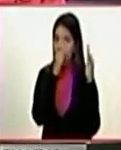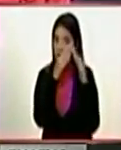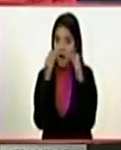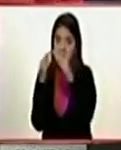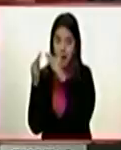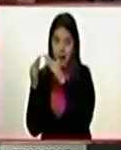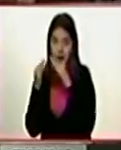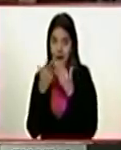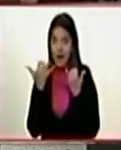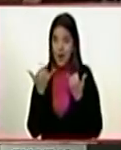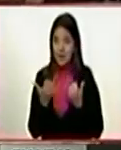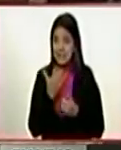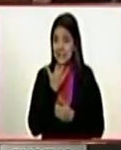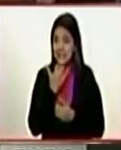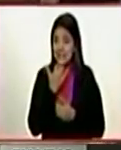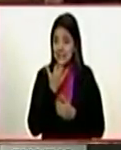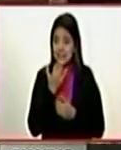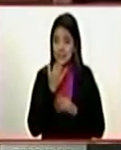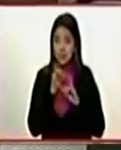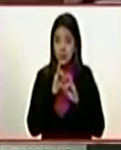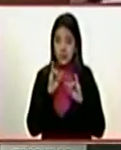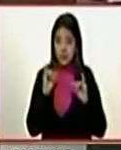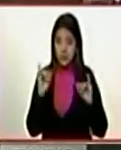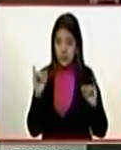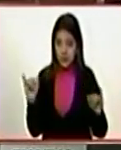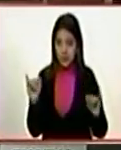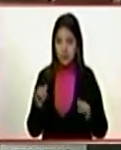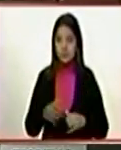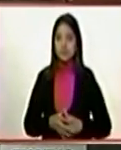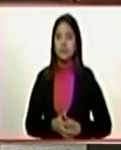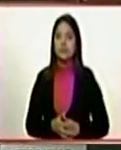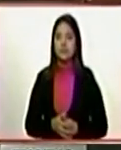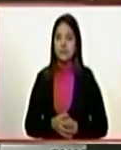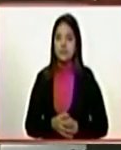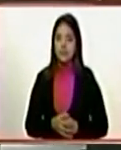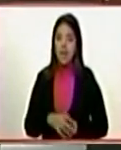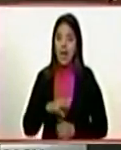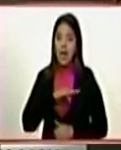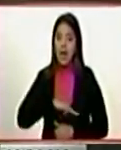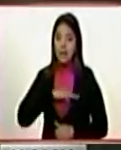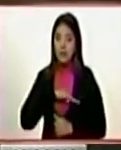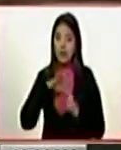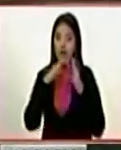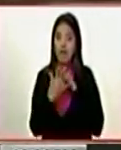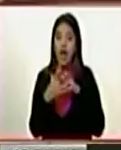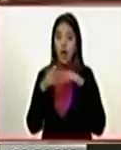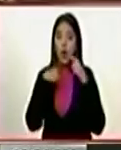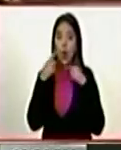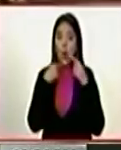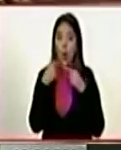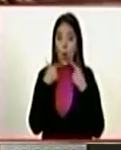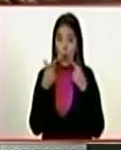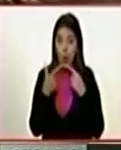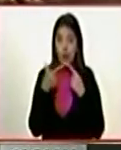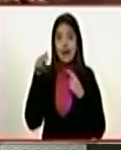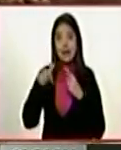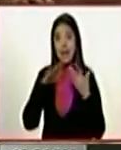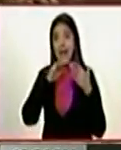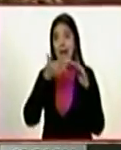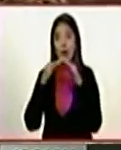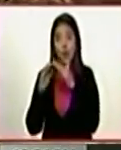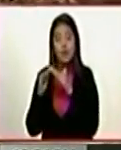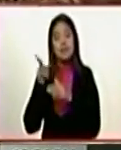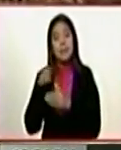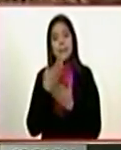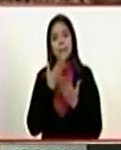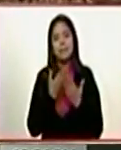ya está a punto de culminar la gran misión Barrio Nuevo, Barrio Tricolor, la comunidad nos